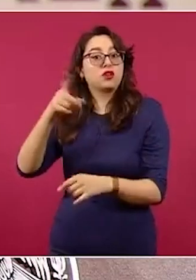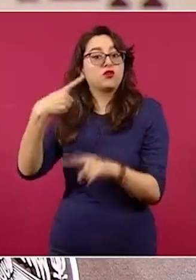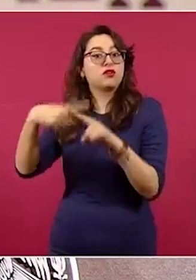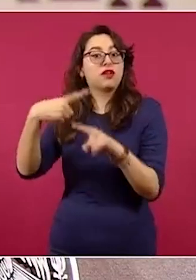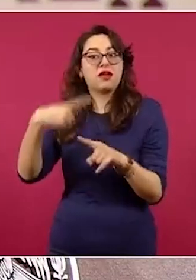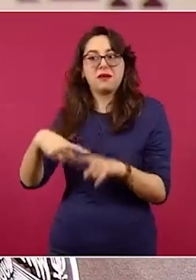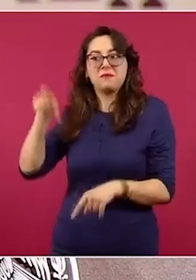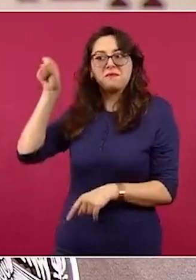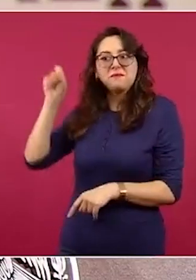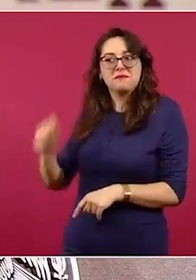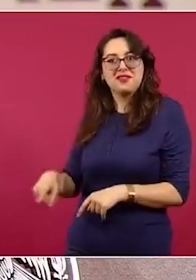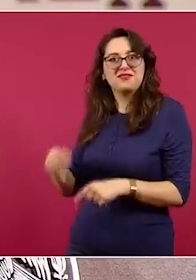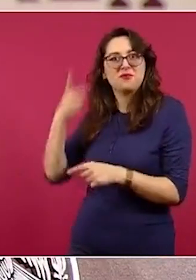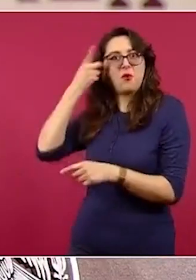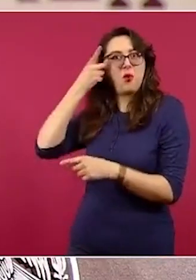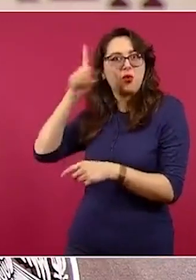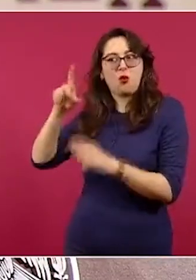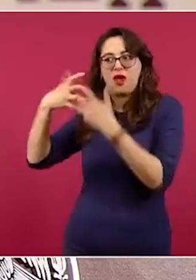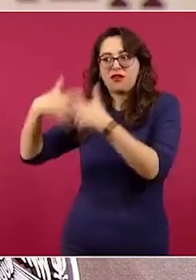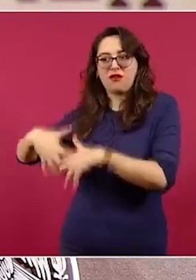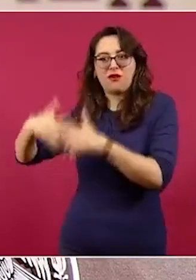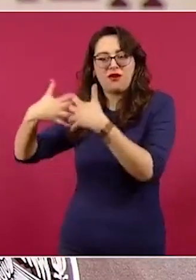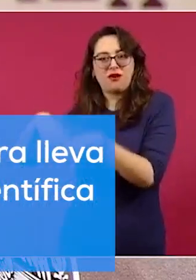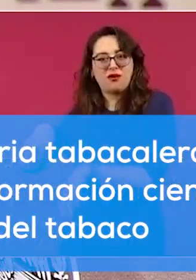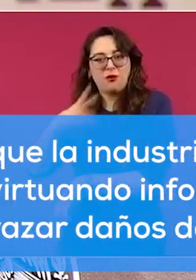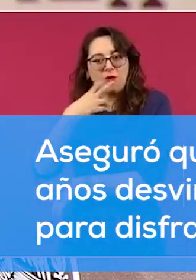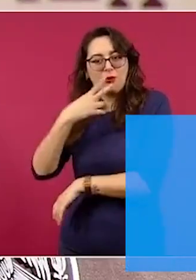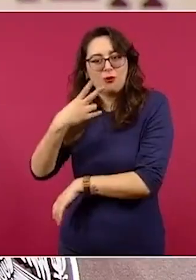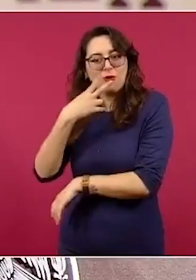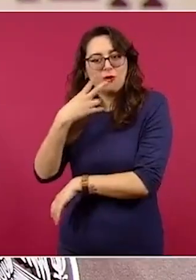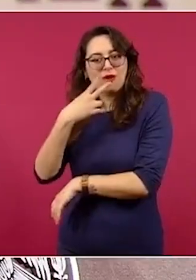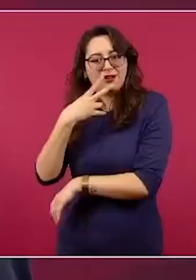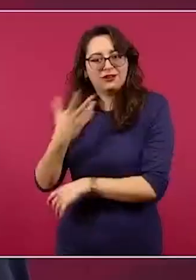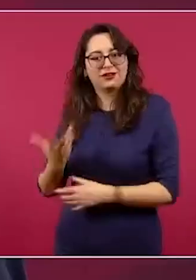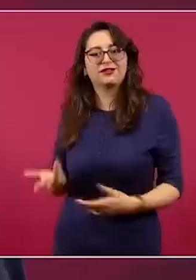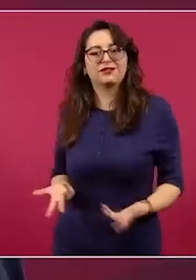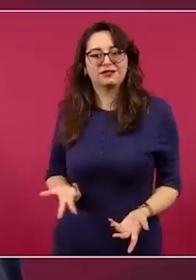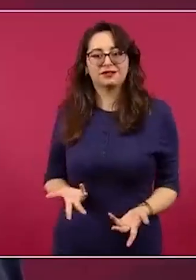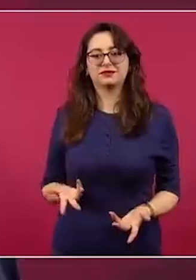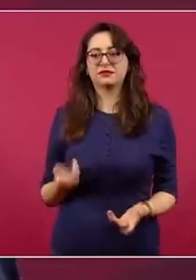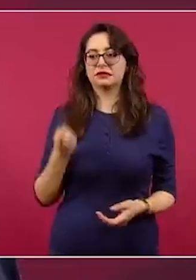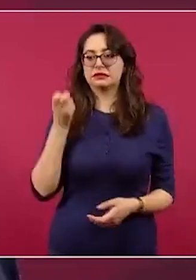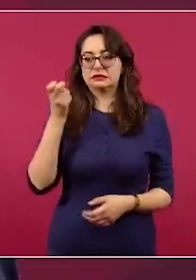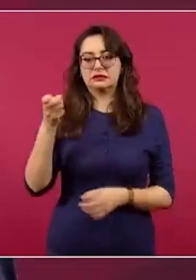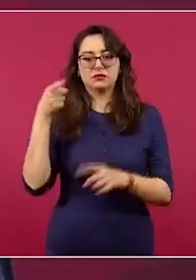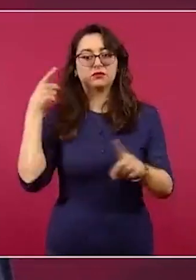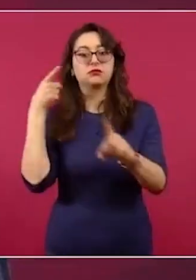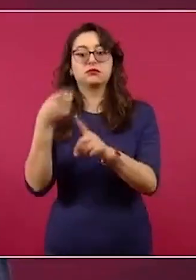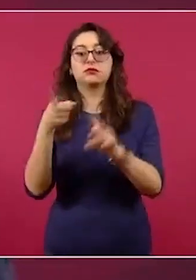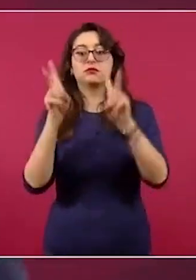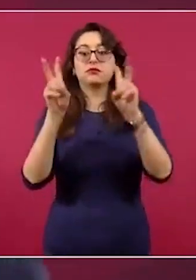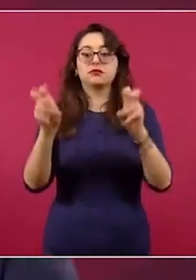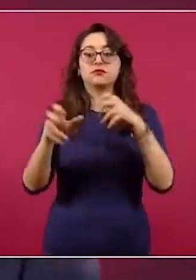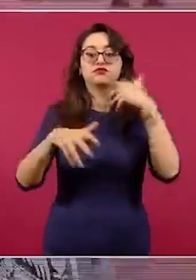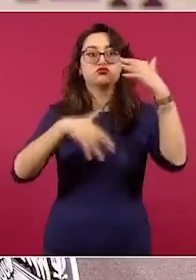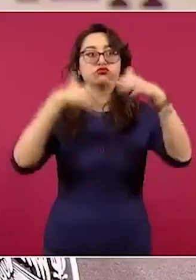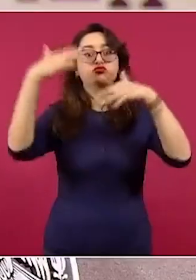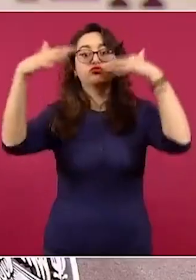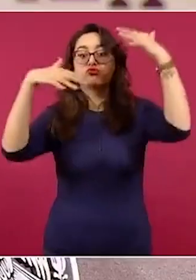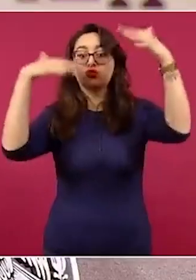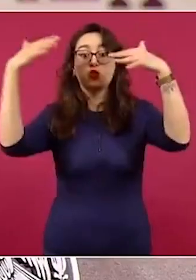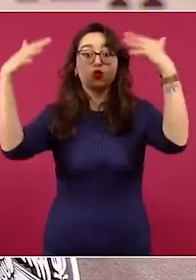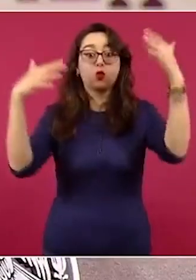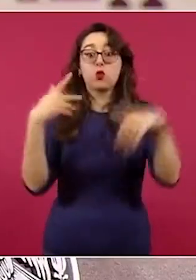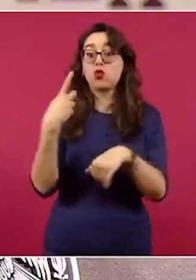el cáncer pulmonar y múltiples enfermedades respiratorias solamente a la contaminación ambiental. Entonces, hay que tener mucho cuidado con